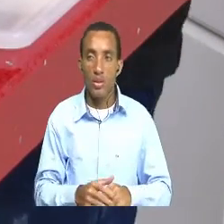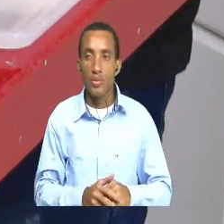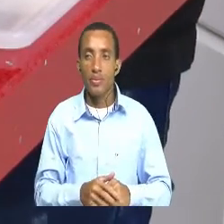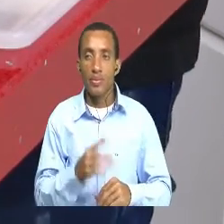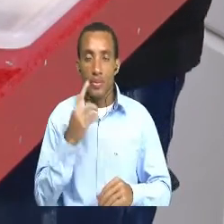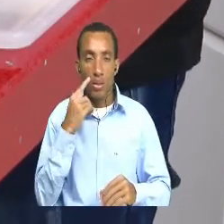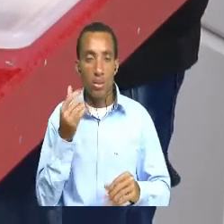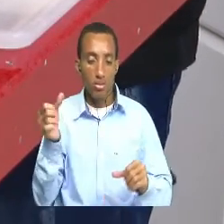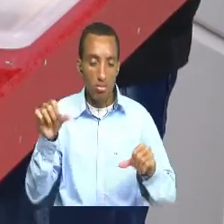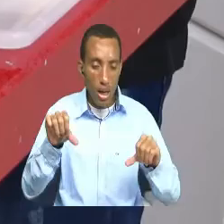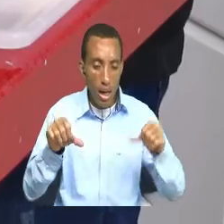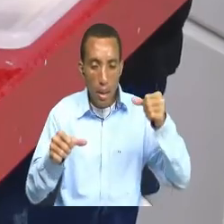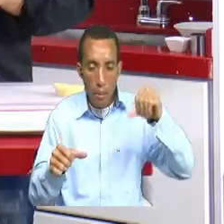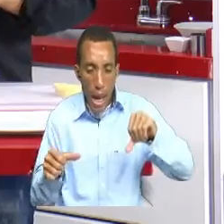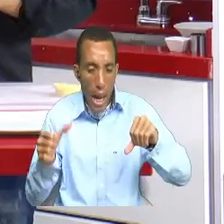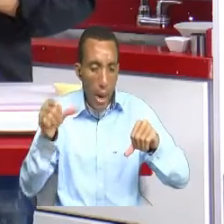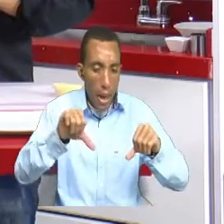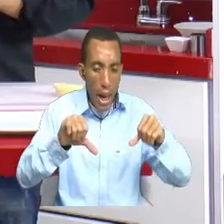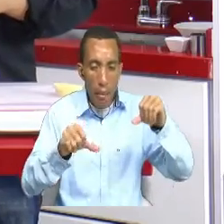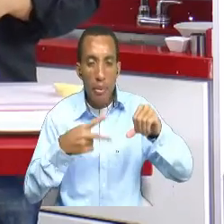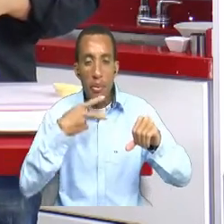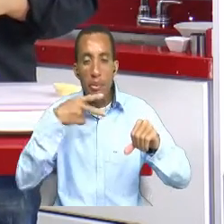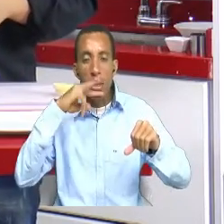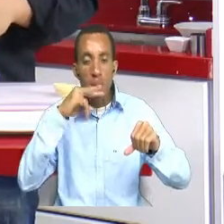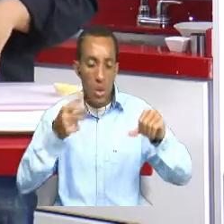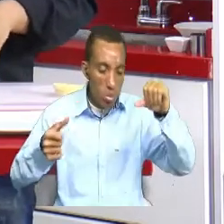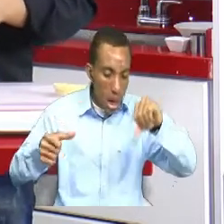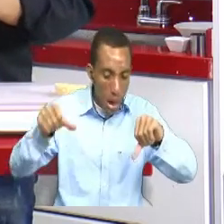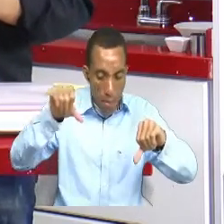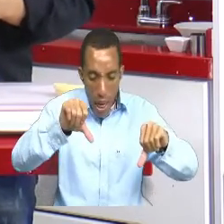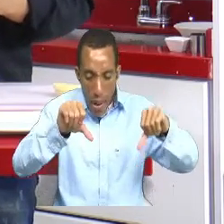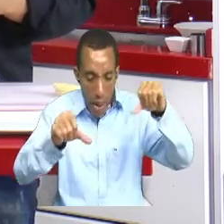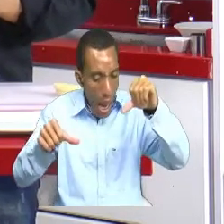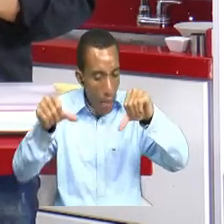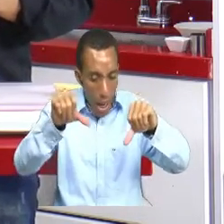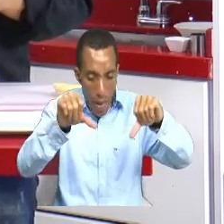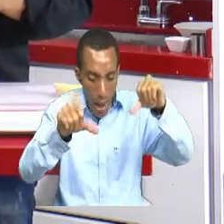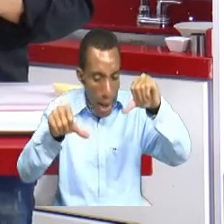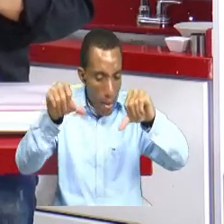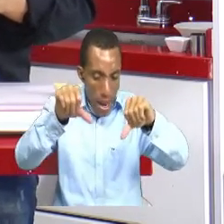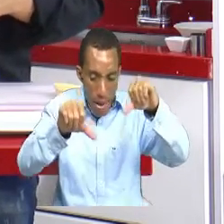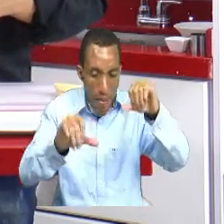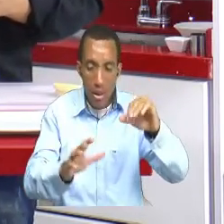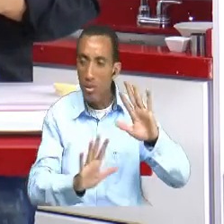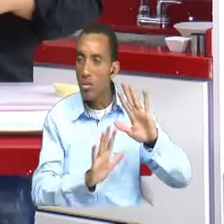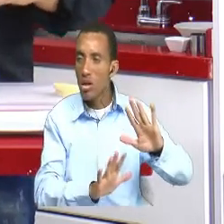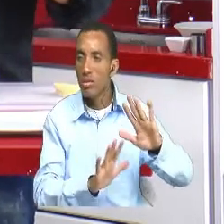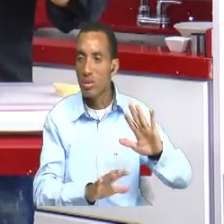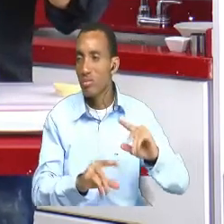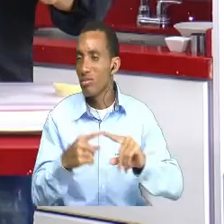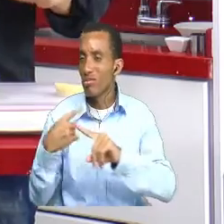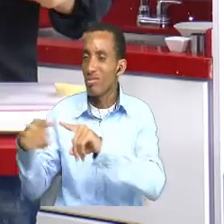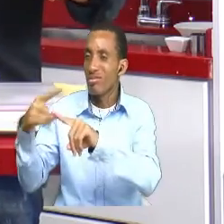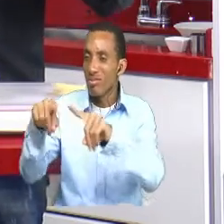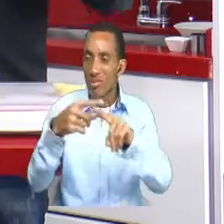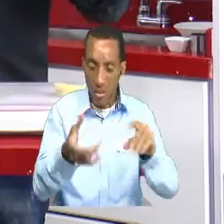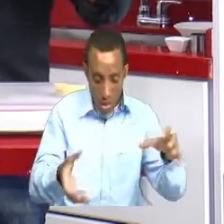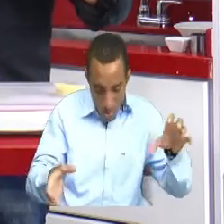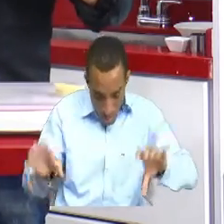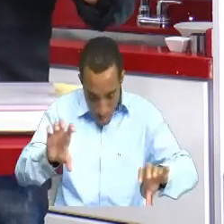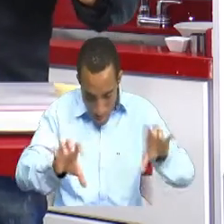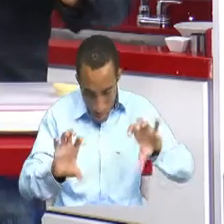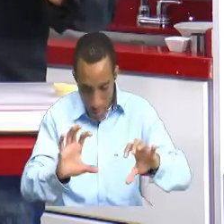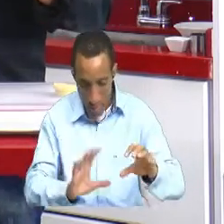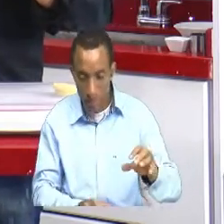vinos 6 de uvas de vinos balsámicos malpede perdón vino más de vino blanco sí que los llevan a